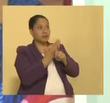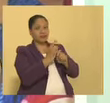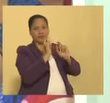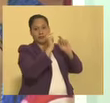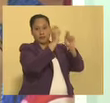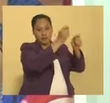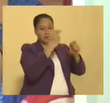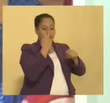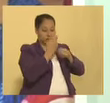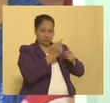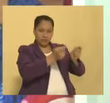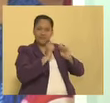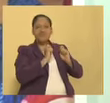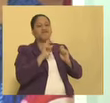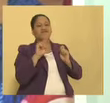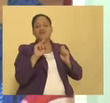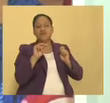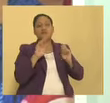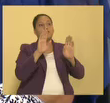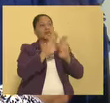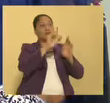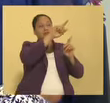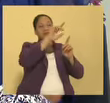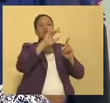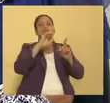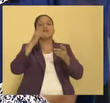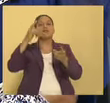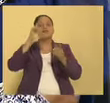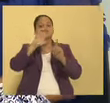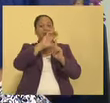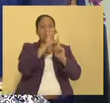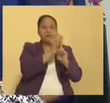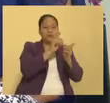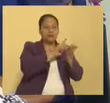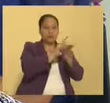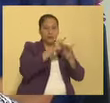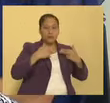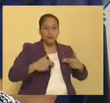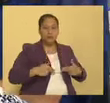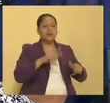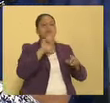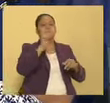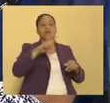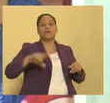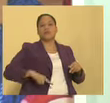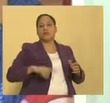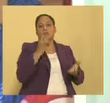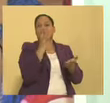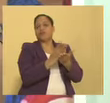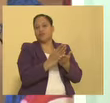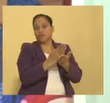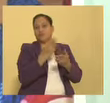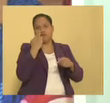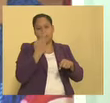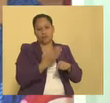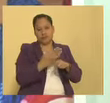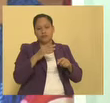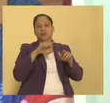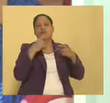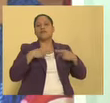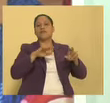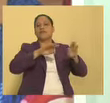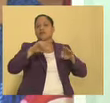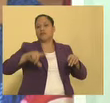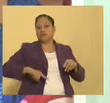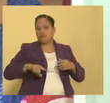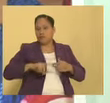la comisión emite recomendaciones sobre violaciones de autoridades locales. Y esto también, y qué bueno que lo preguntas,